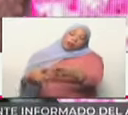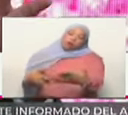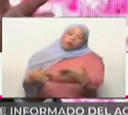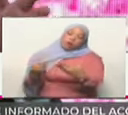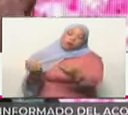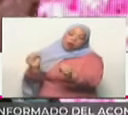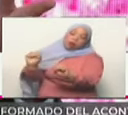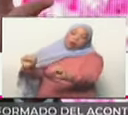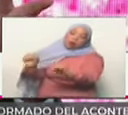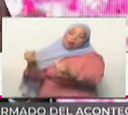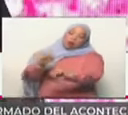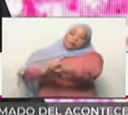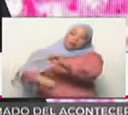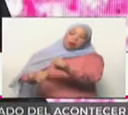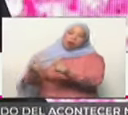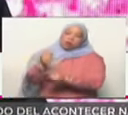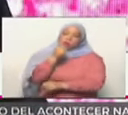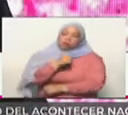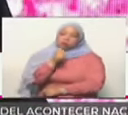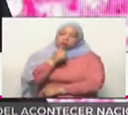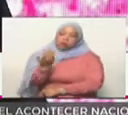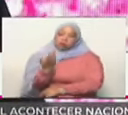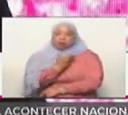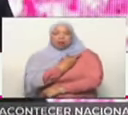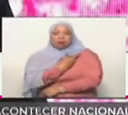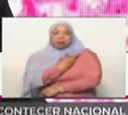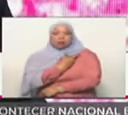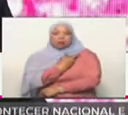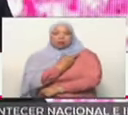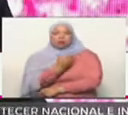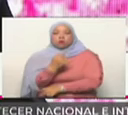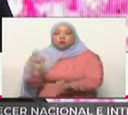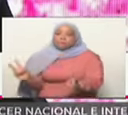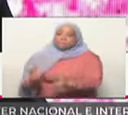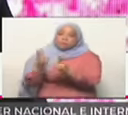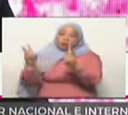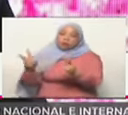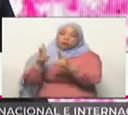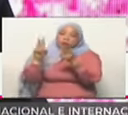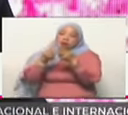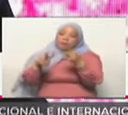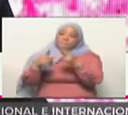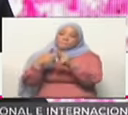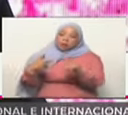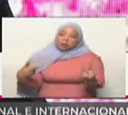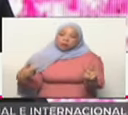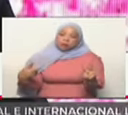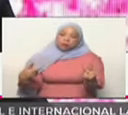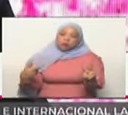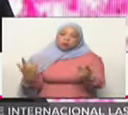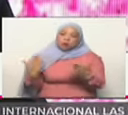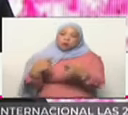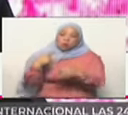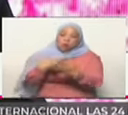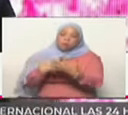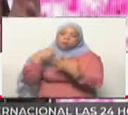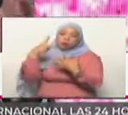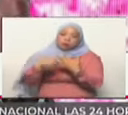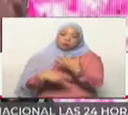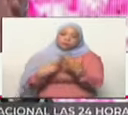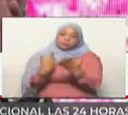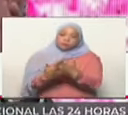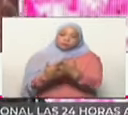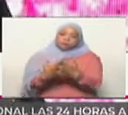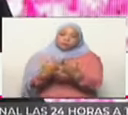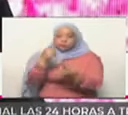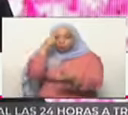sus sanciones, sus amenazas, y estamos victoriosos, en paz y con un proyecto viento en